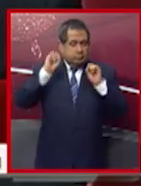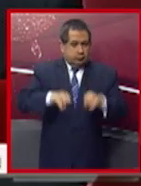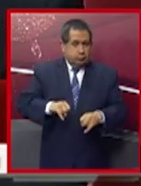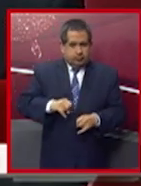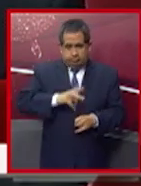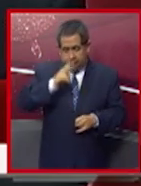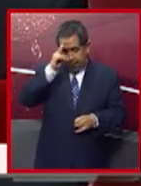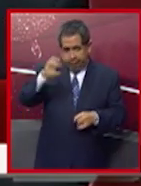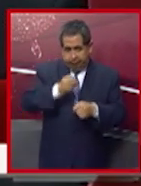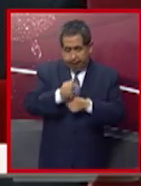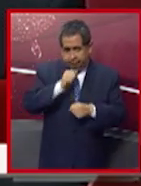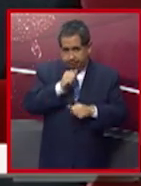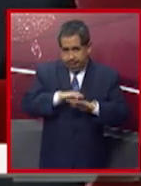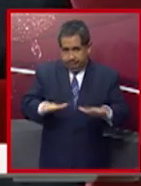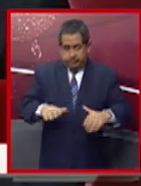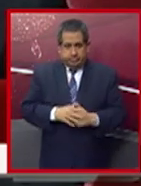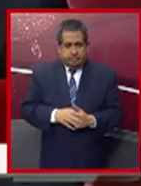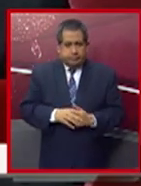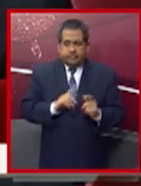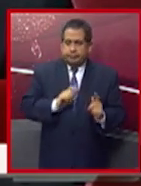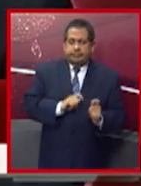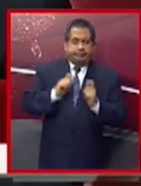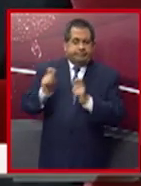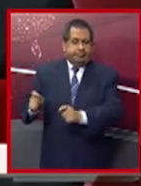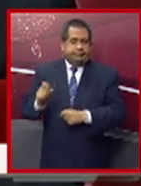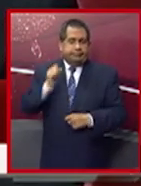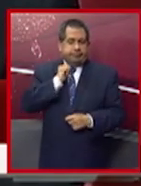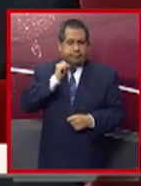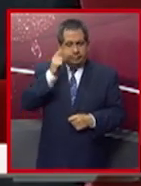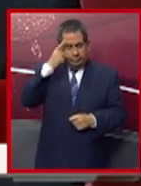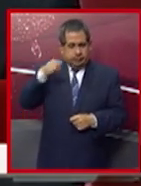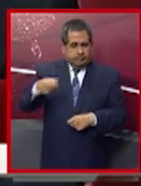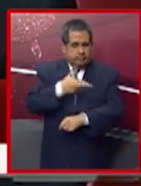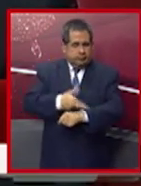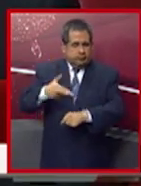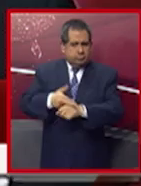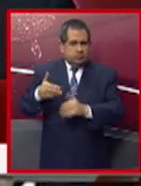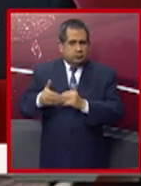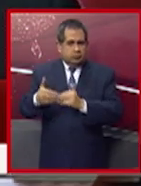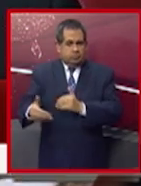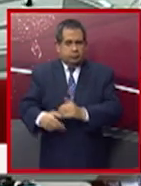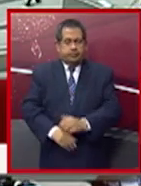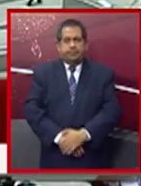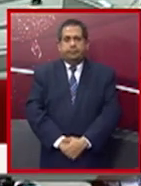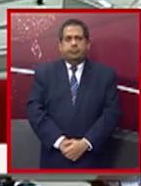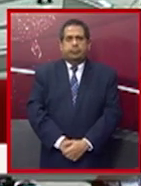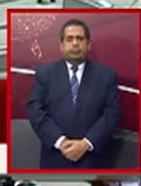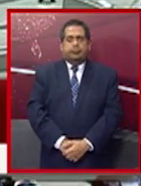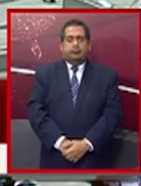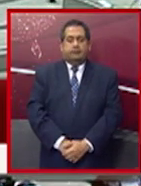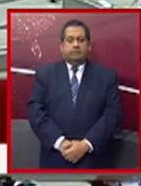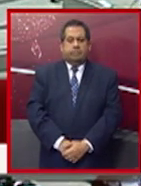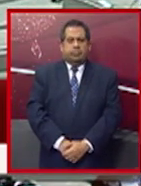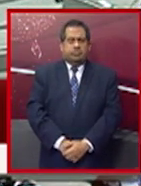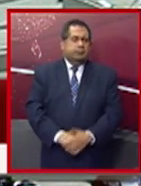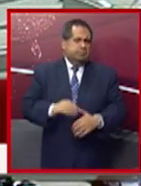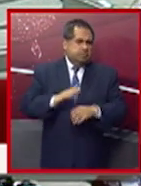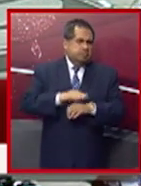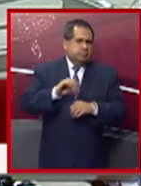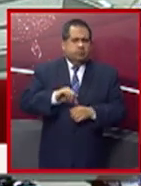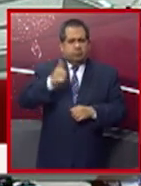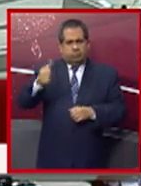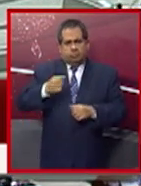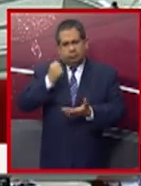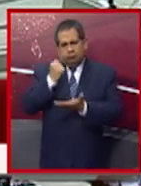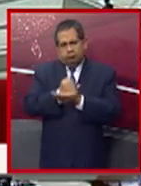de violencia. Pasa al Senado para sus efectos constitucionales. Bueno, y hubo más discusiones de